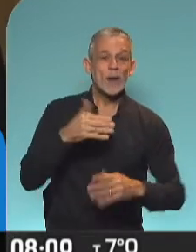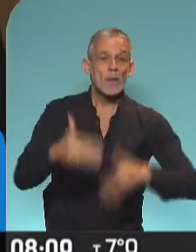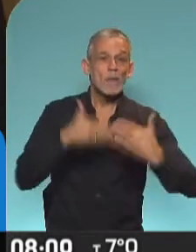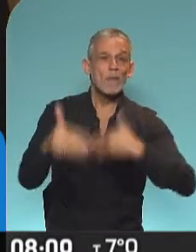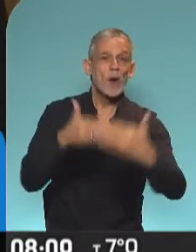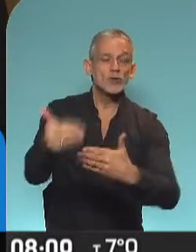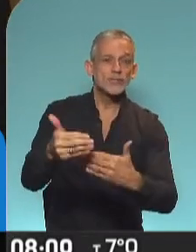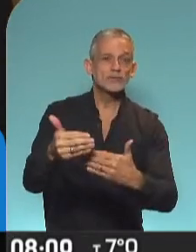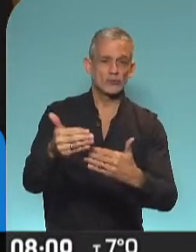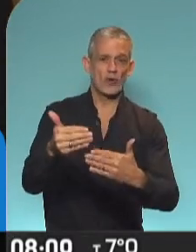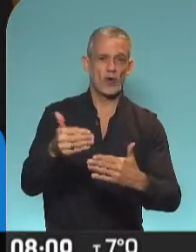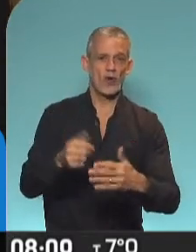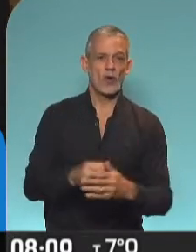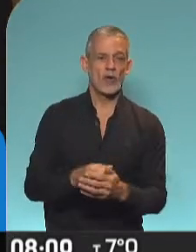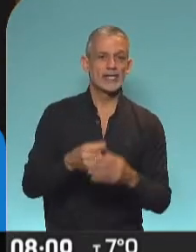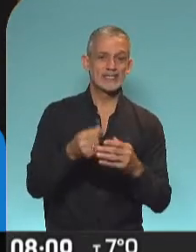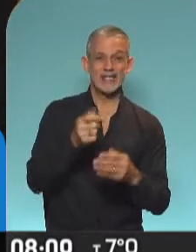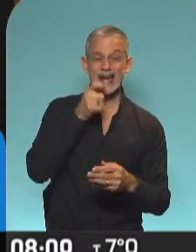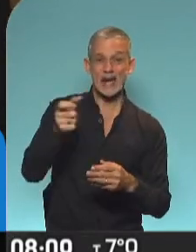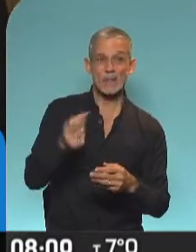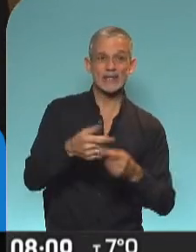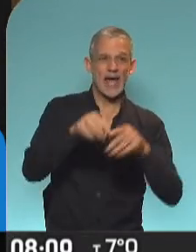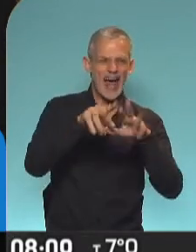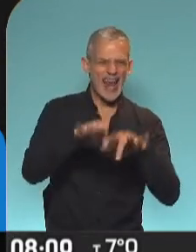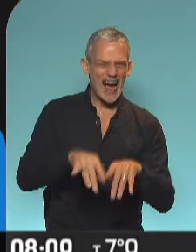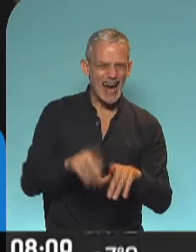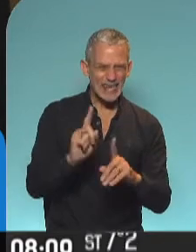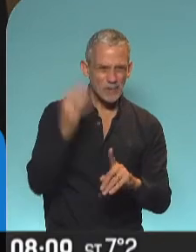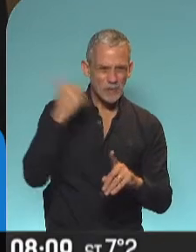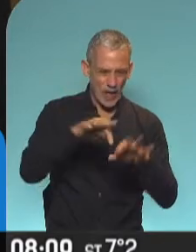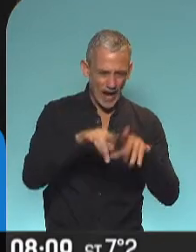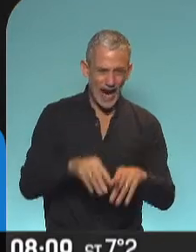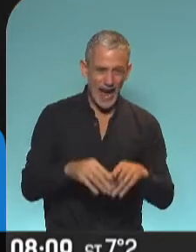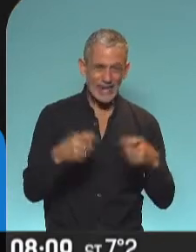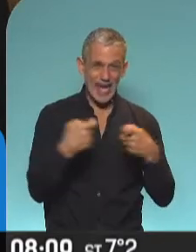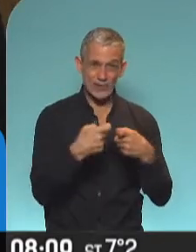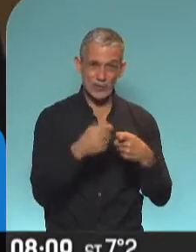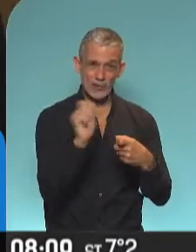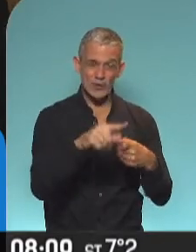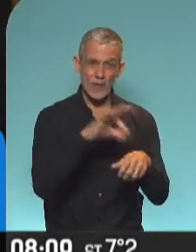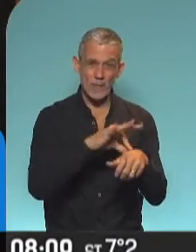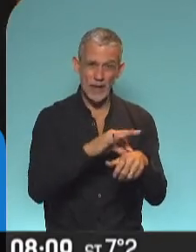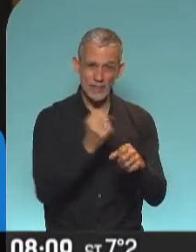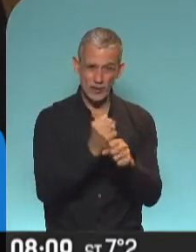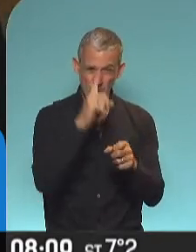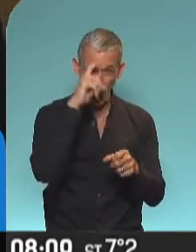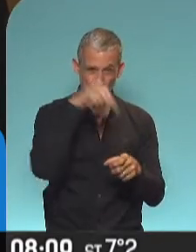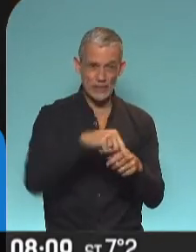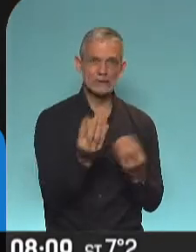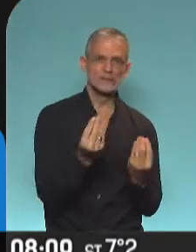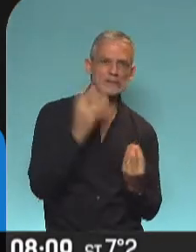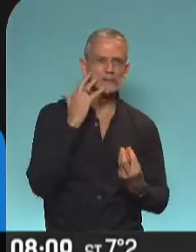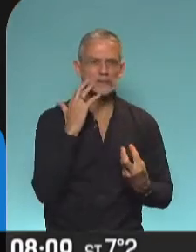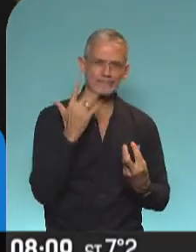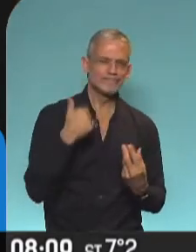respuesta es precisamente a la carta de los médicos intensivistas que nos decían a toda la sociedad que sienten que ya no daban más y que tenían miedo o temor de